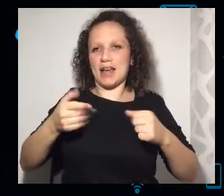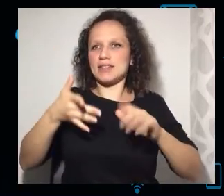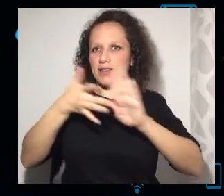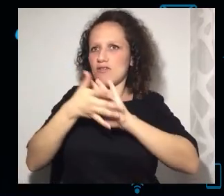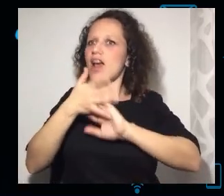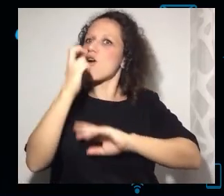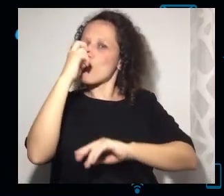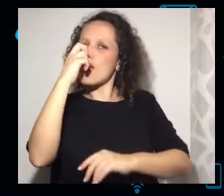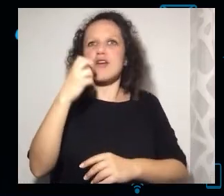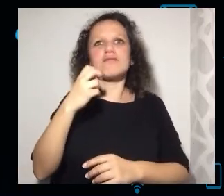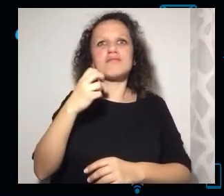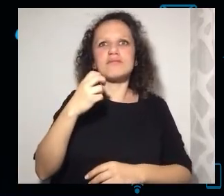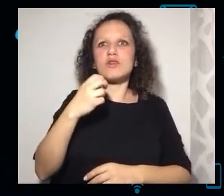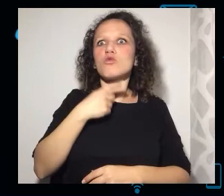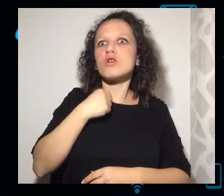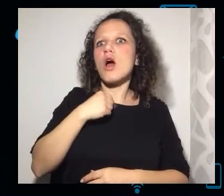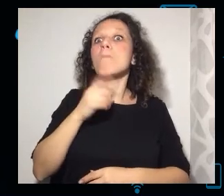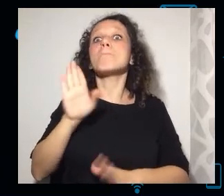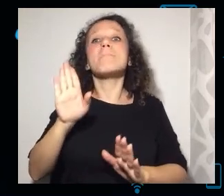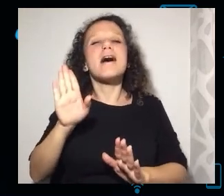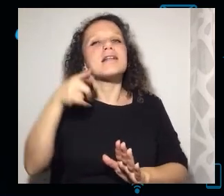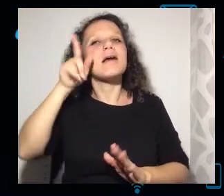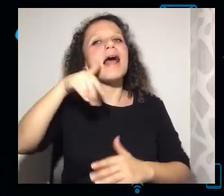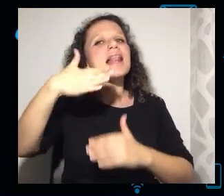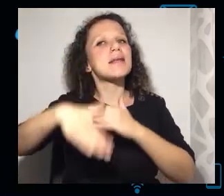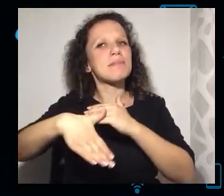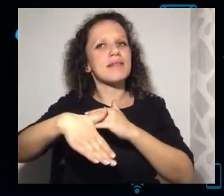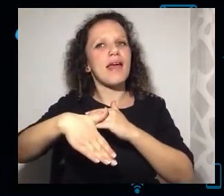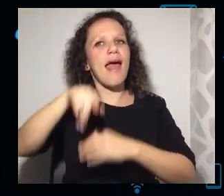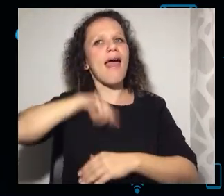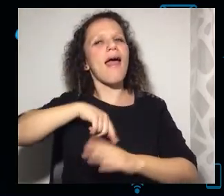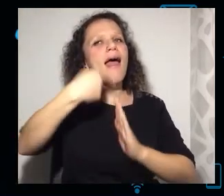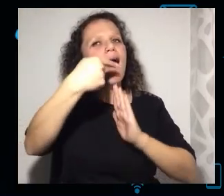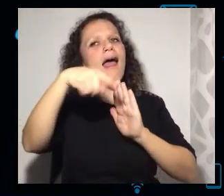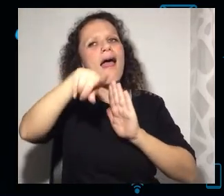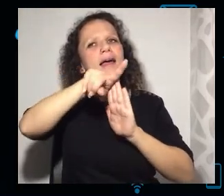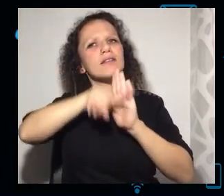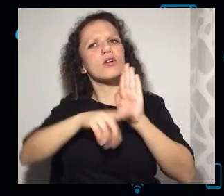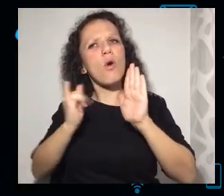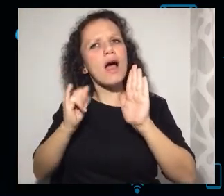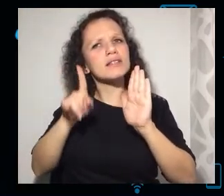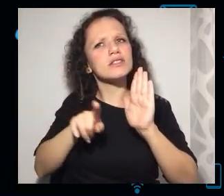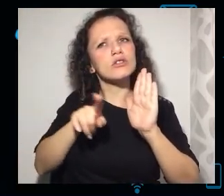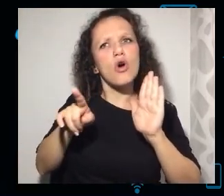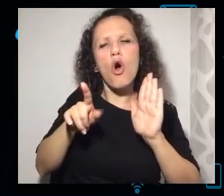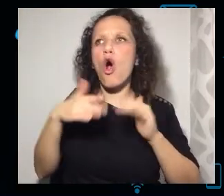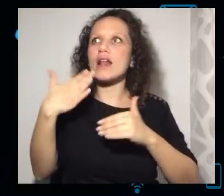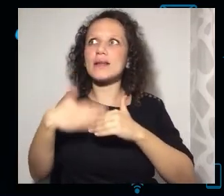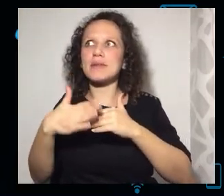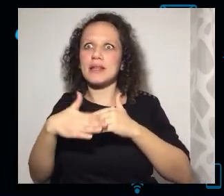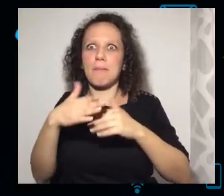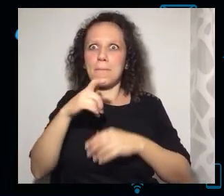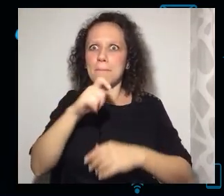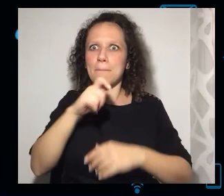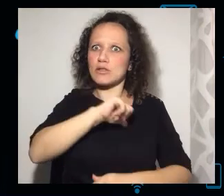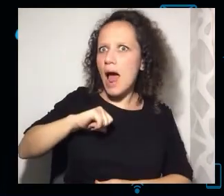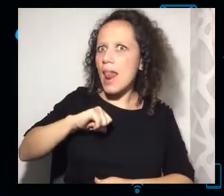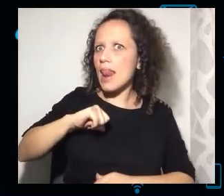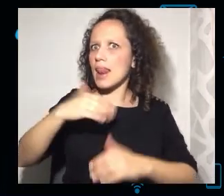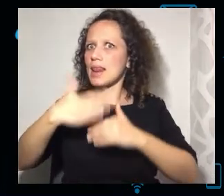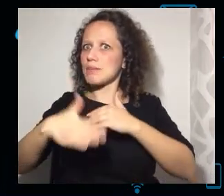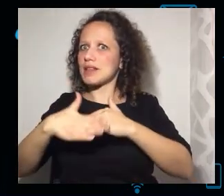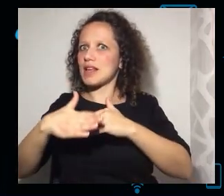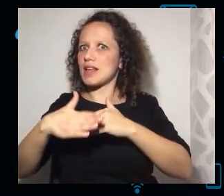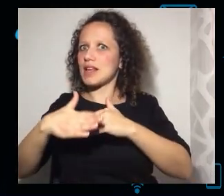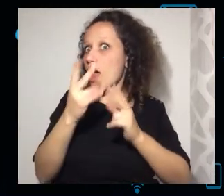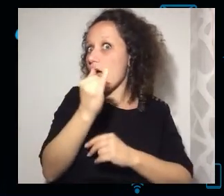obviamente no hay qué límites tienes o no que límites éticos que límites no sé personales que límites sociales que también estamos viendo en estas últimas semanas